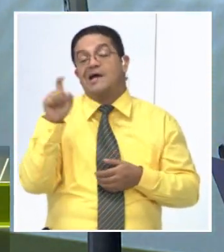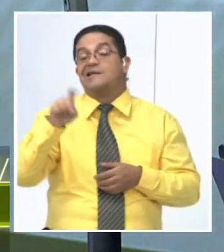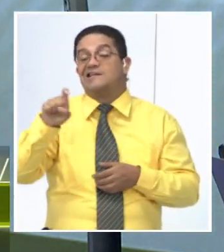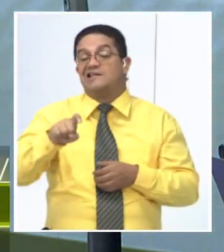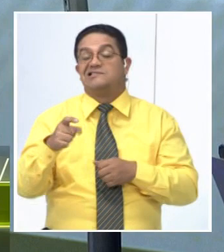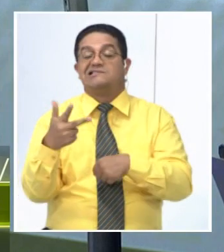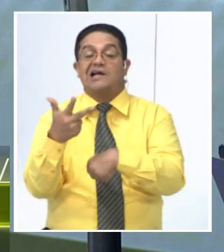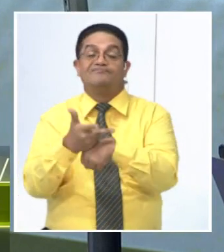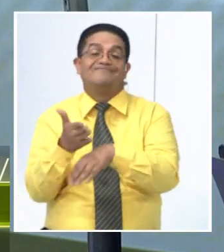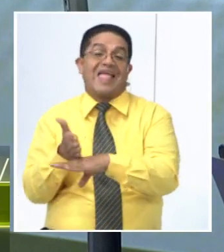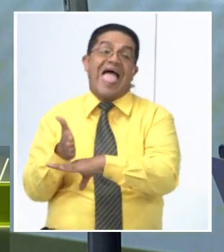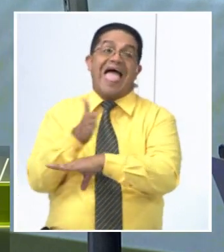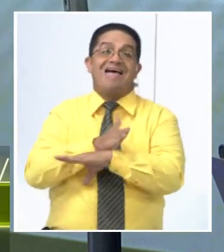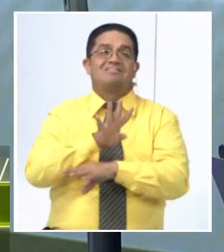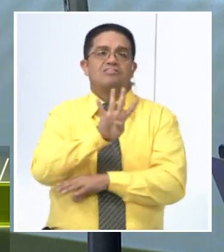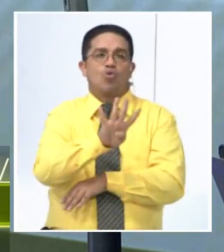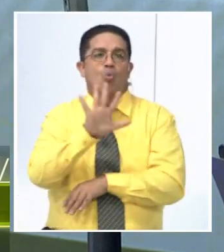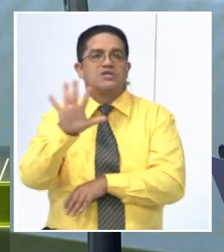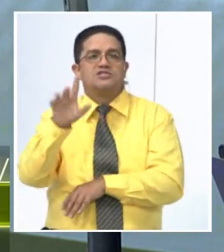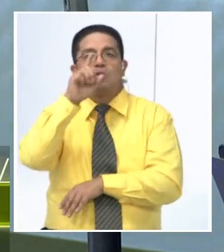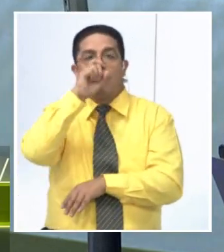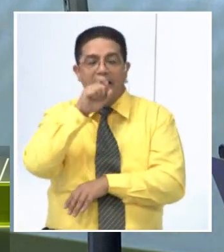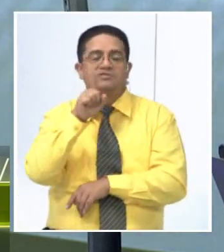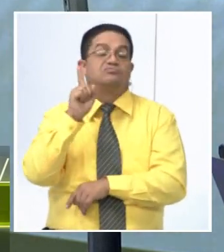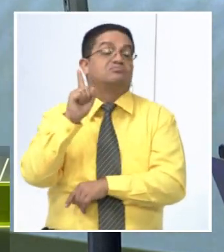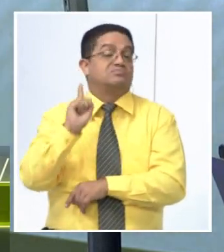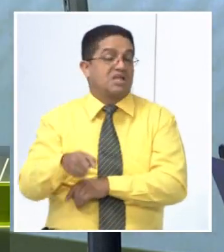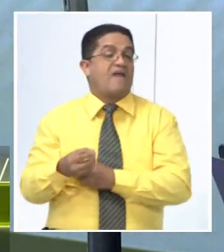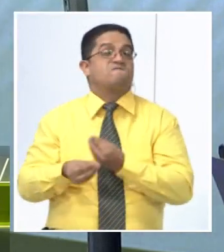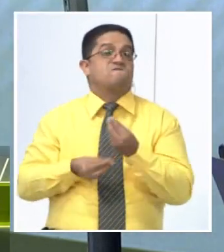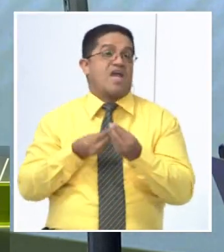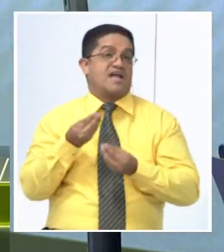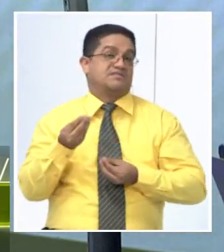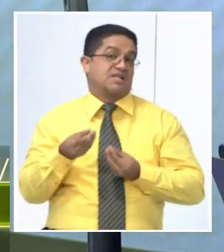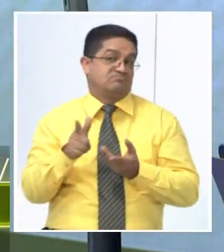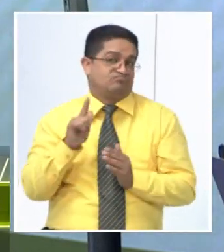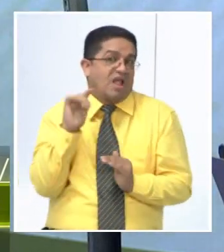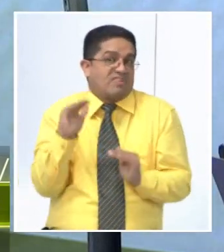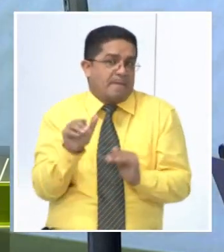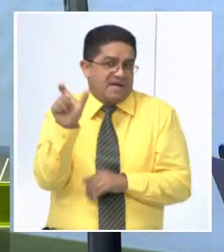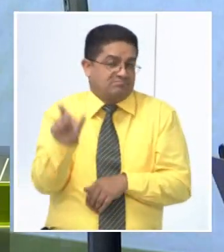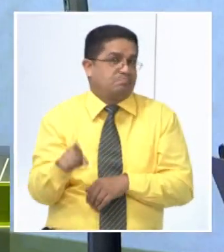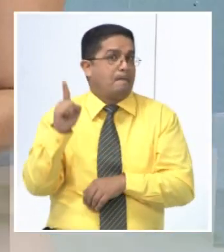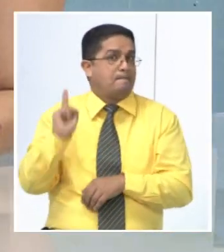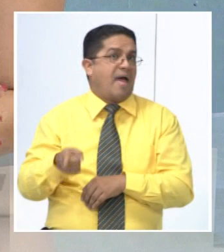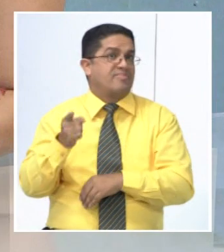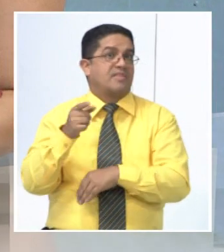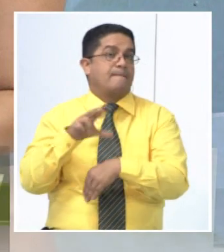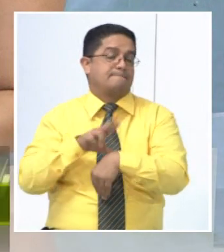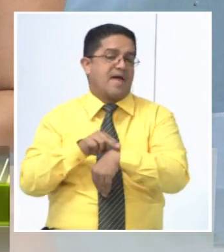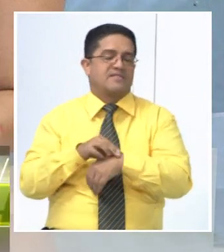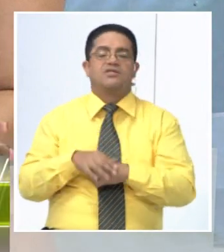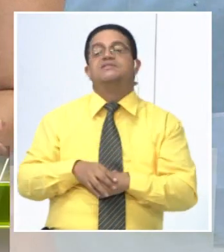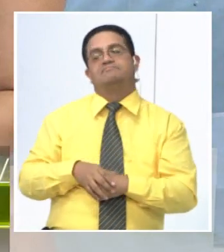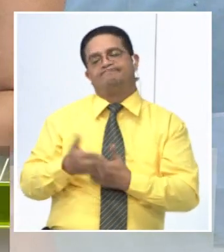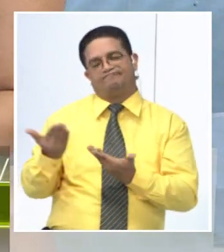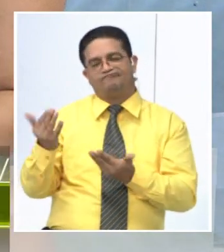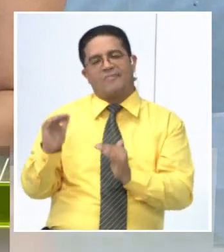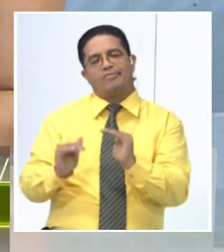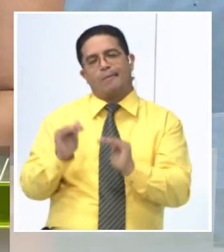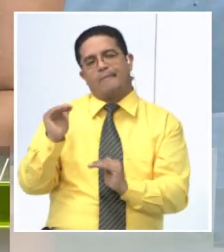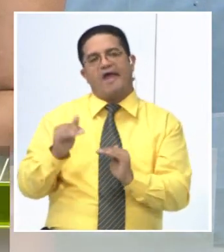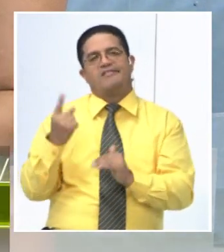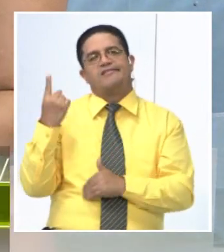antes de los 45 años, hay que realizarla, pero ya eso es criterio del especialista. Por supuesto, eso depende también, si existen